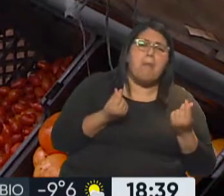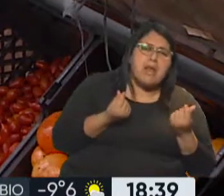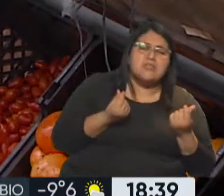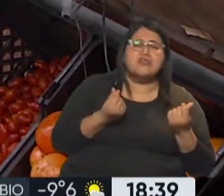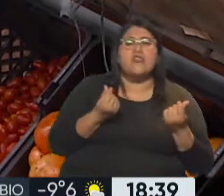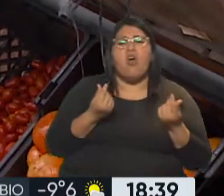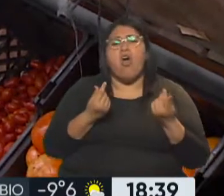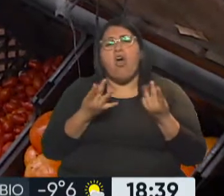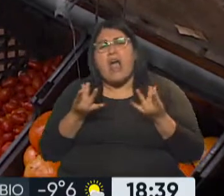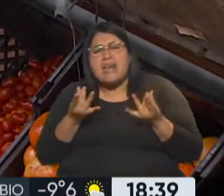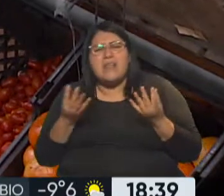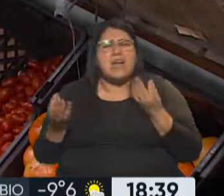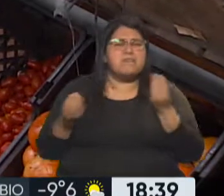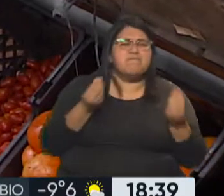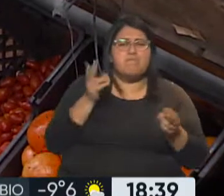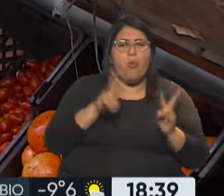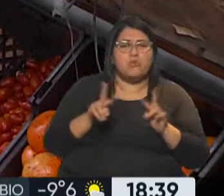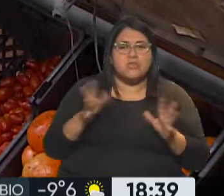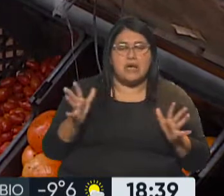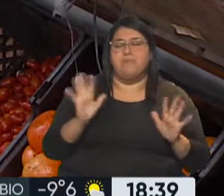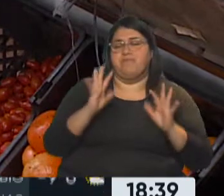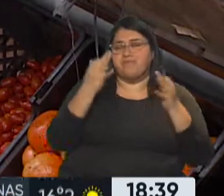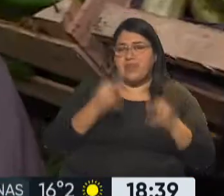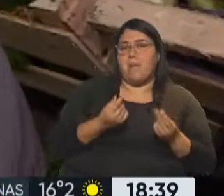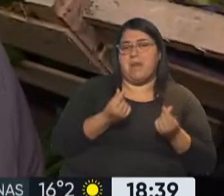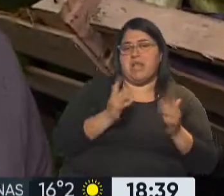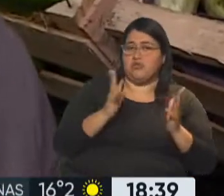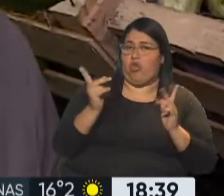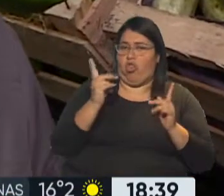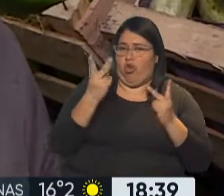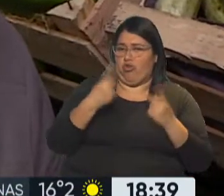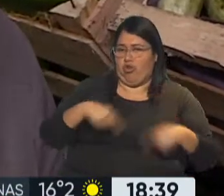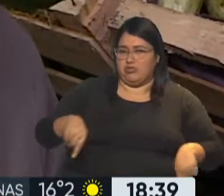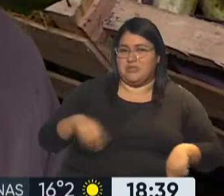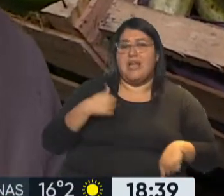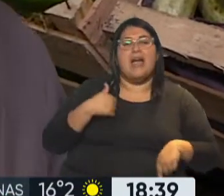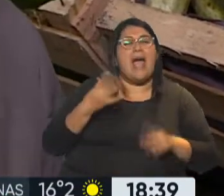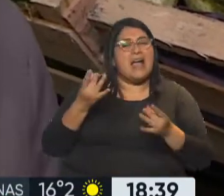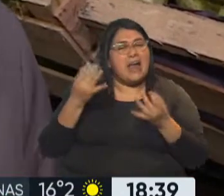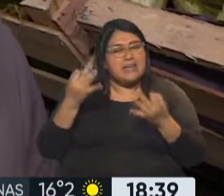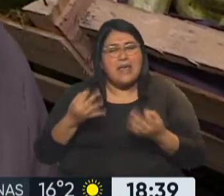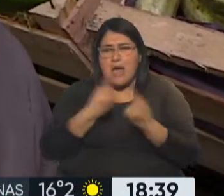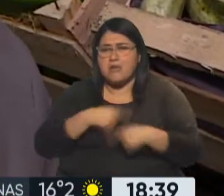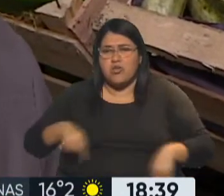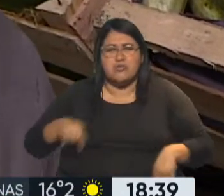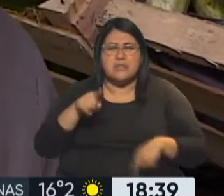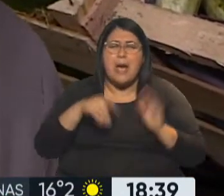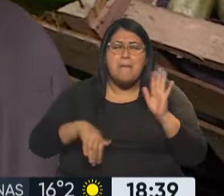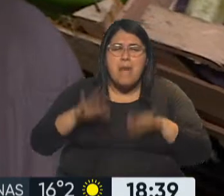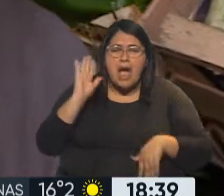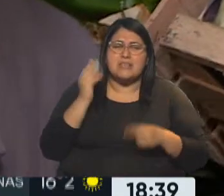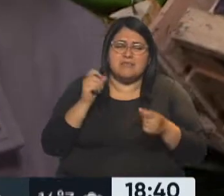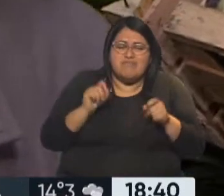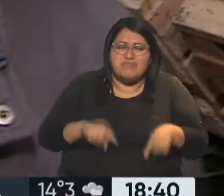Las dos cosas. ¿Cuál es la diferencia con un local común? La calidad de la mercadería, se ve que la mercadería es más de la